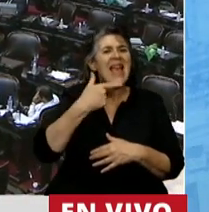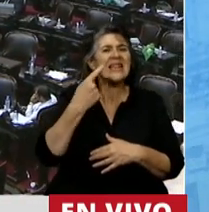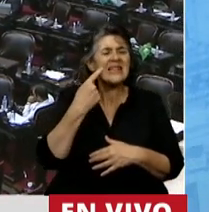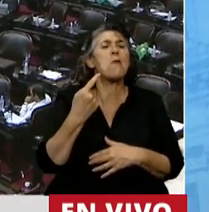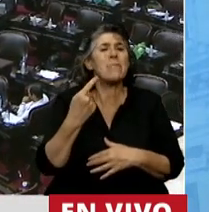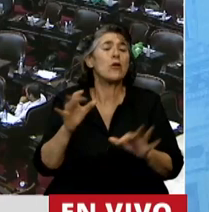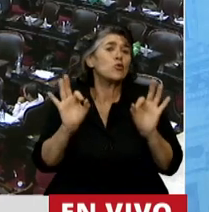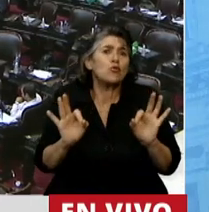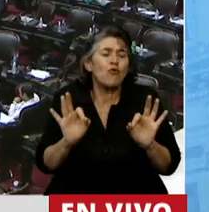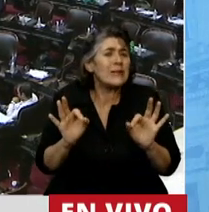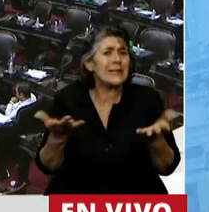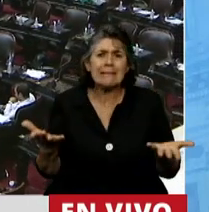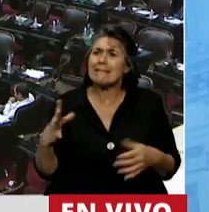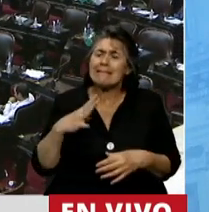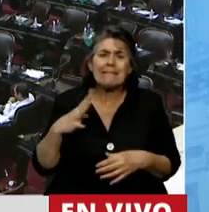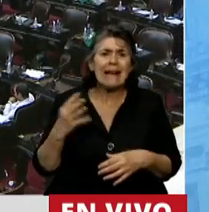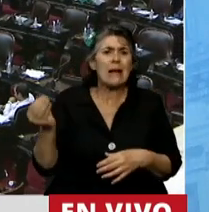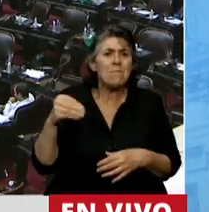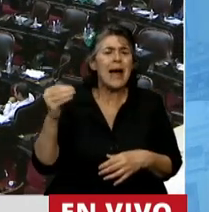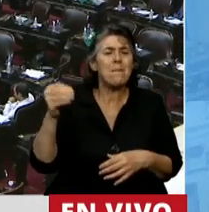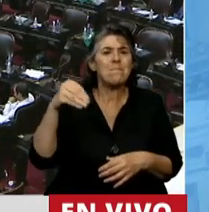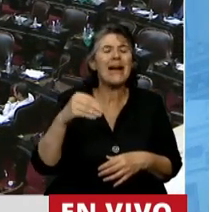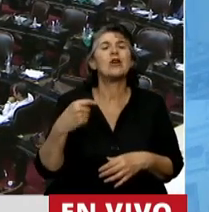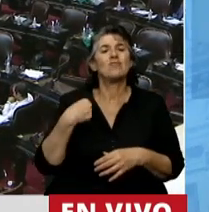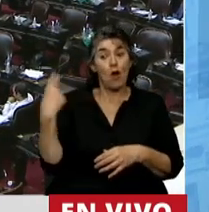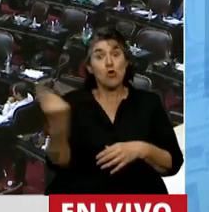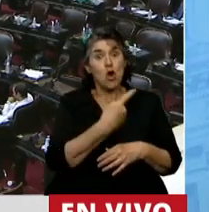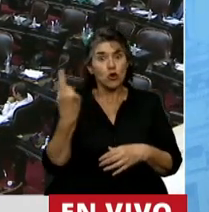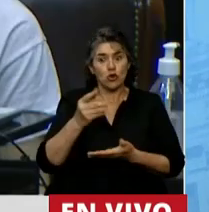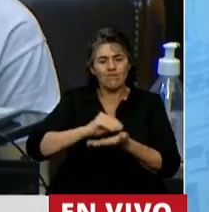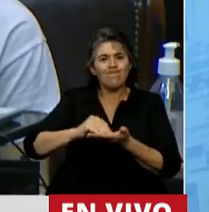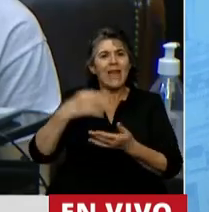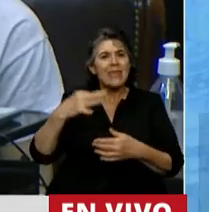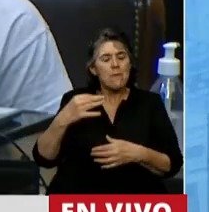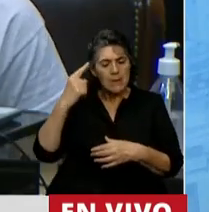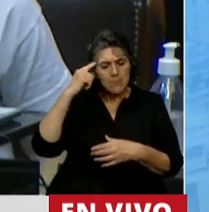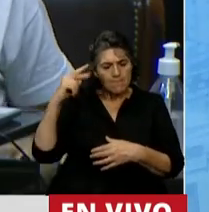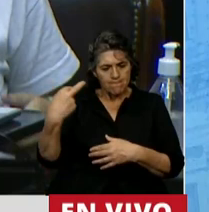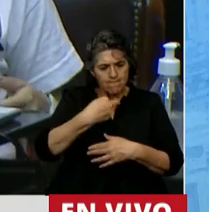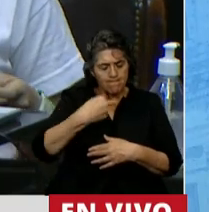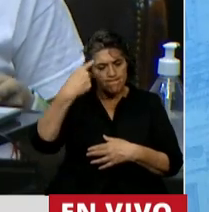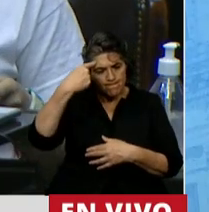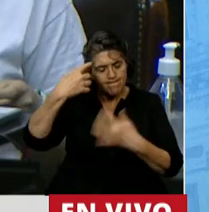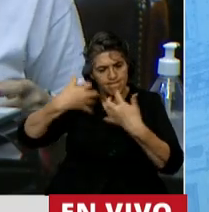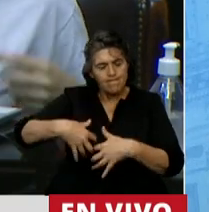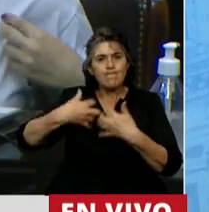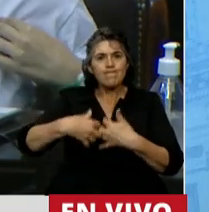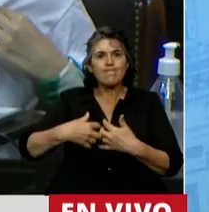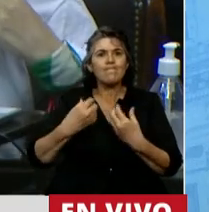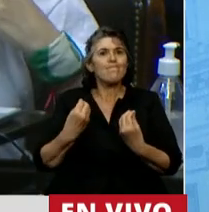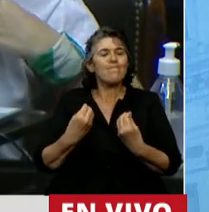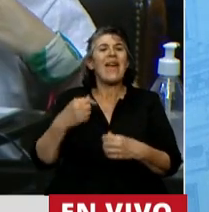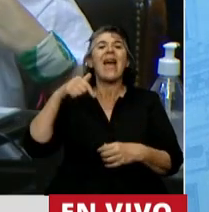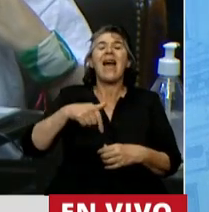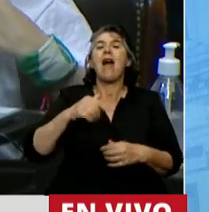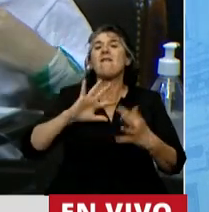Esta es la autocrítica que tenemos que hacer como dirigentes. La política pública ha sido